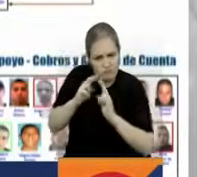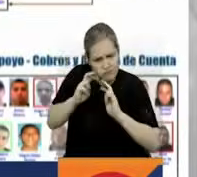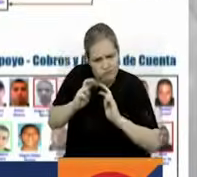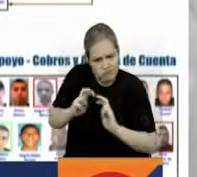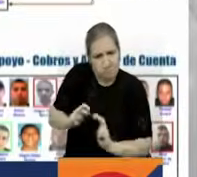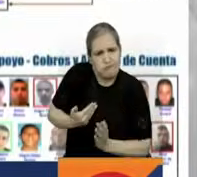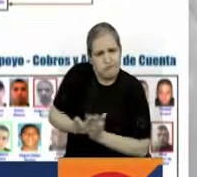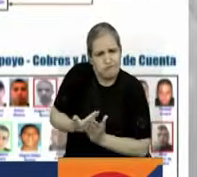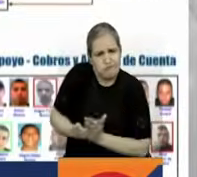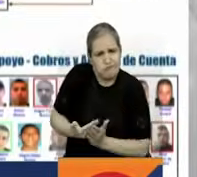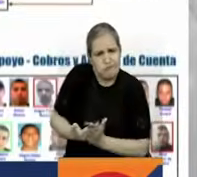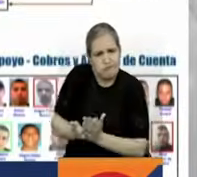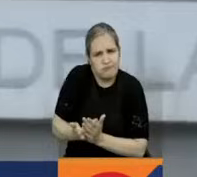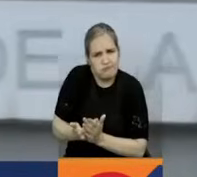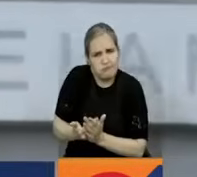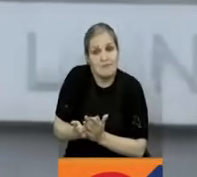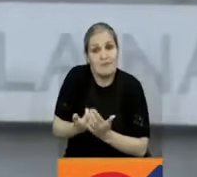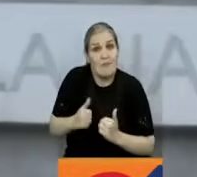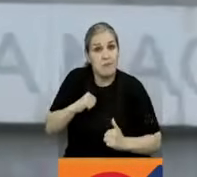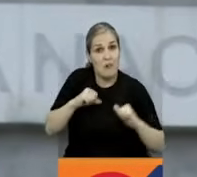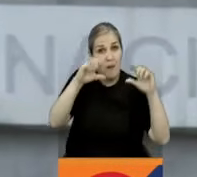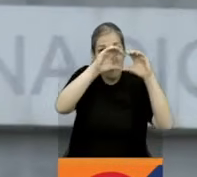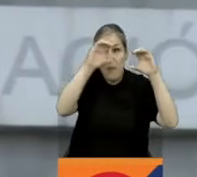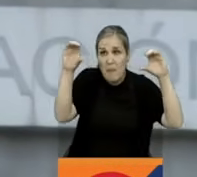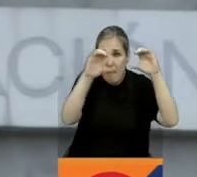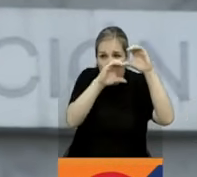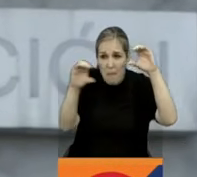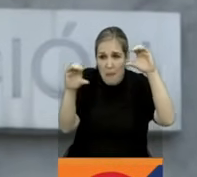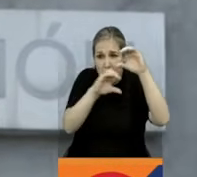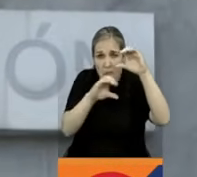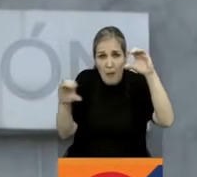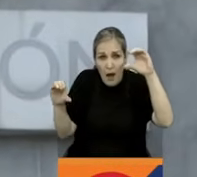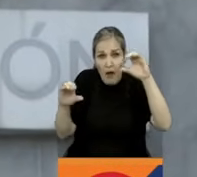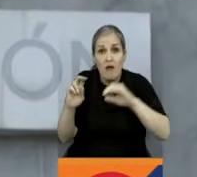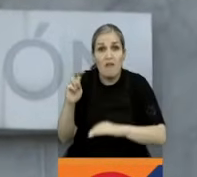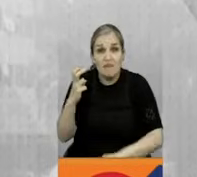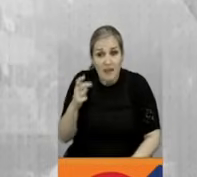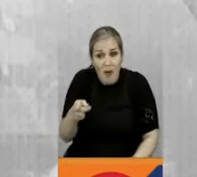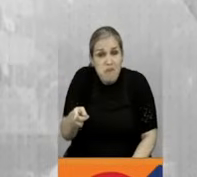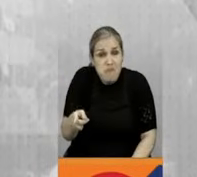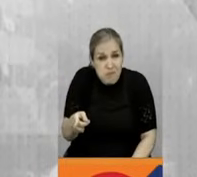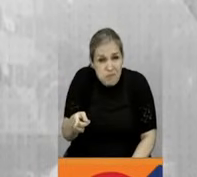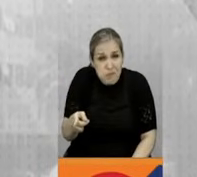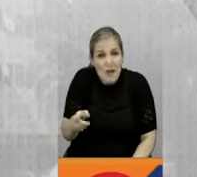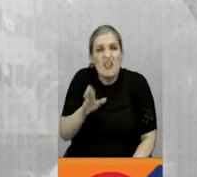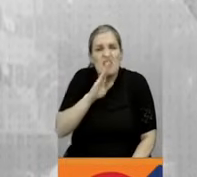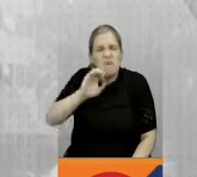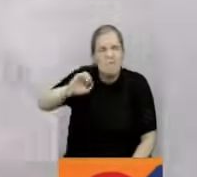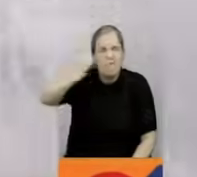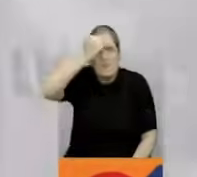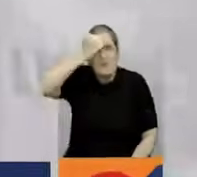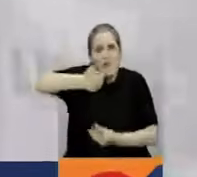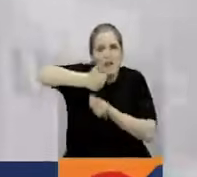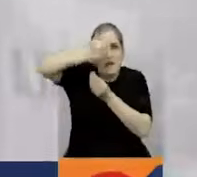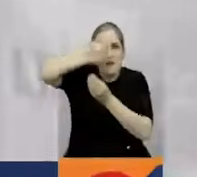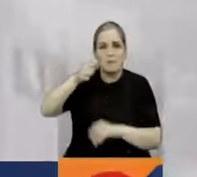Según el organigrama de La Cordillera, en poder de la Fiscalía, sus principales cabecillas eran Diego Fernando Ruiz